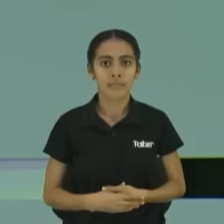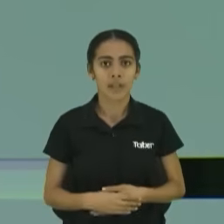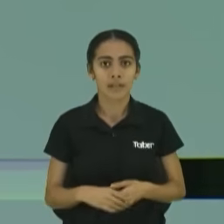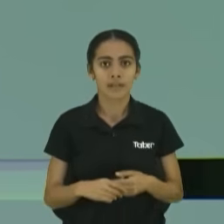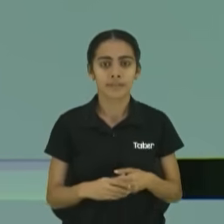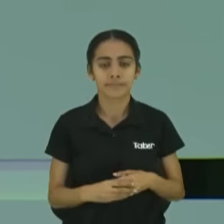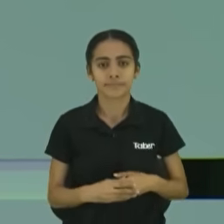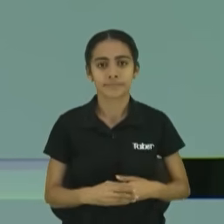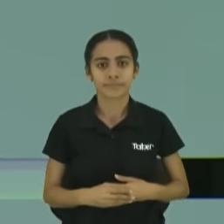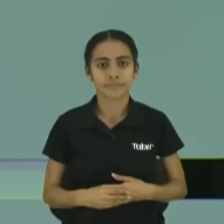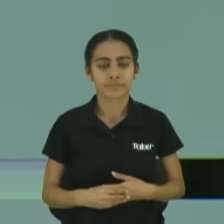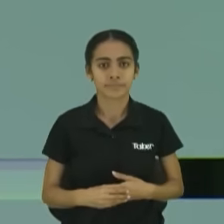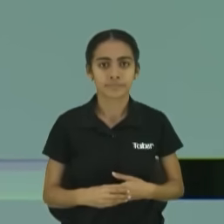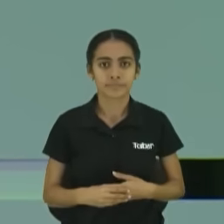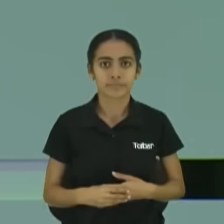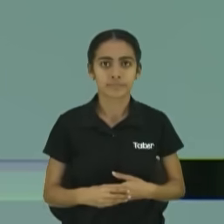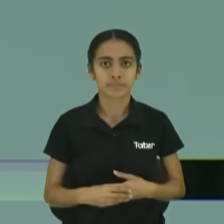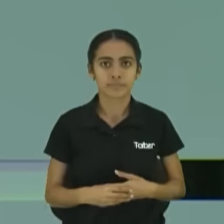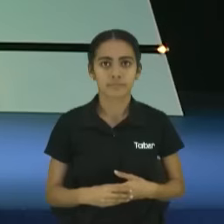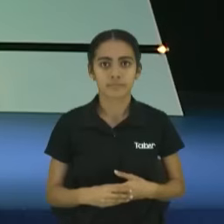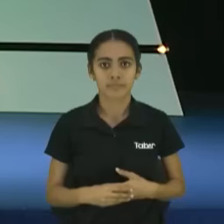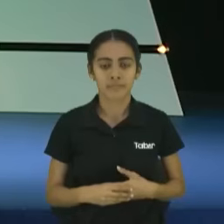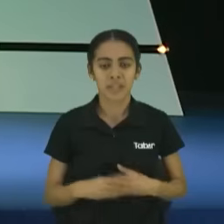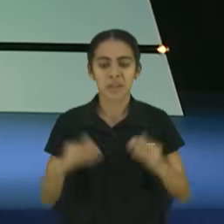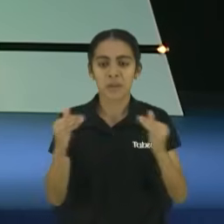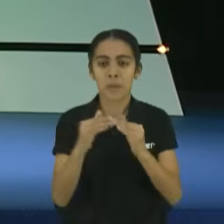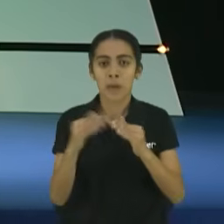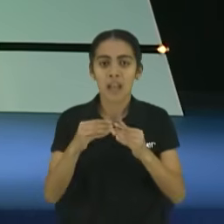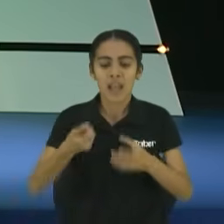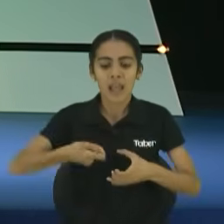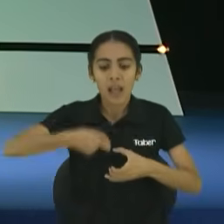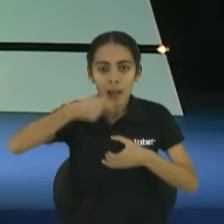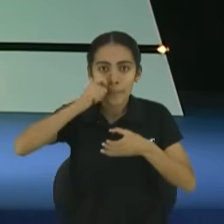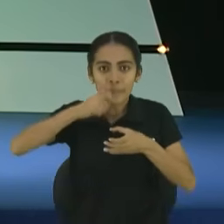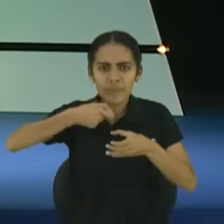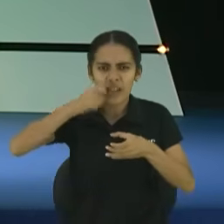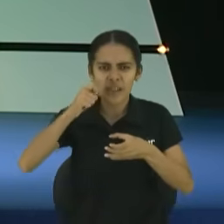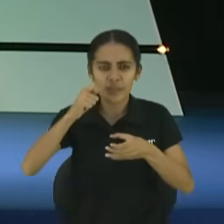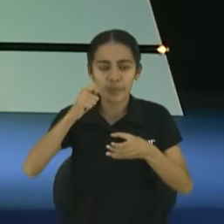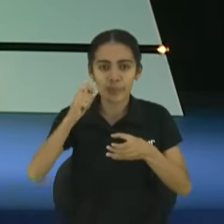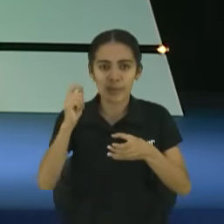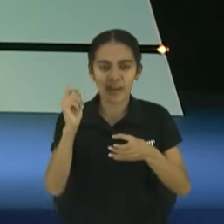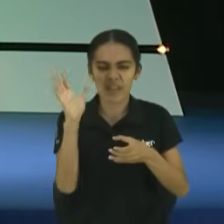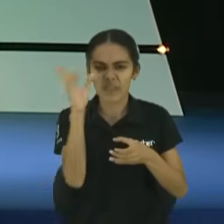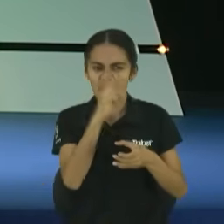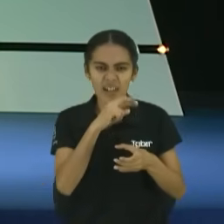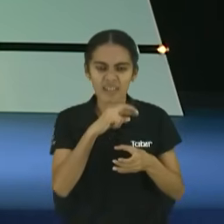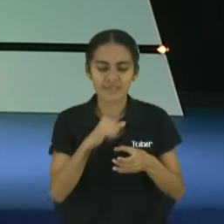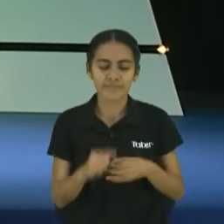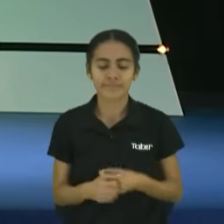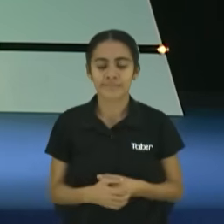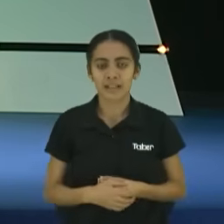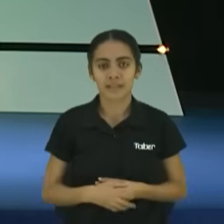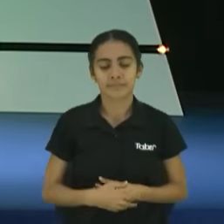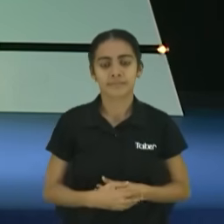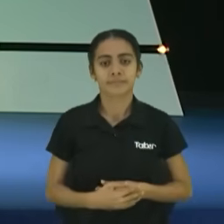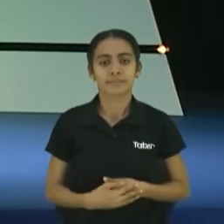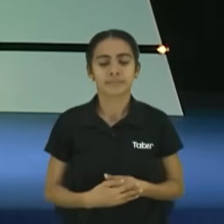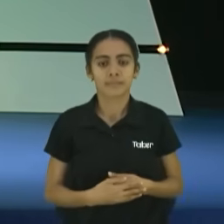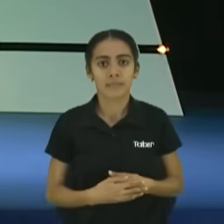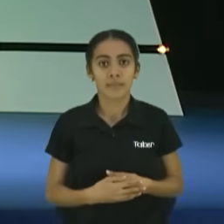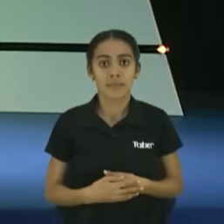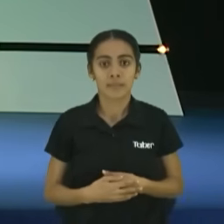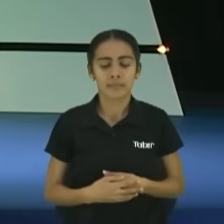Lucky. Con camarón, dice. ¿Y de dónde? Un dibujo, un calquito, trae ese camarón. ¿A qué quiero